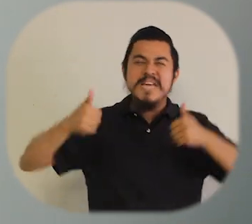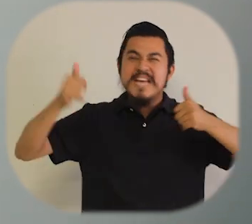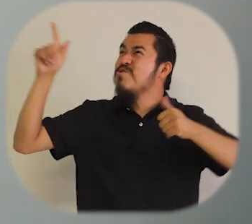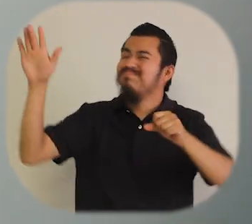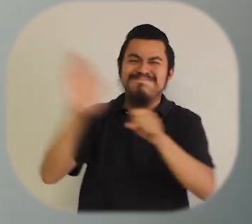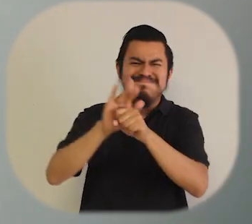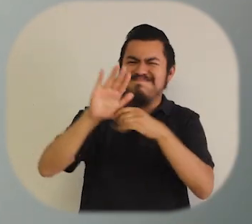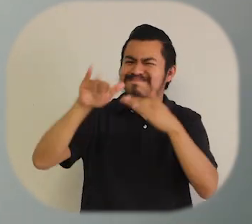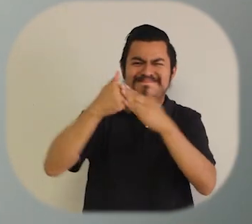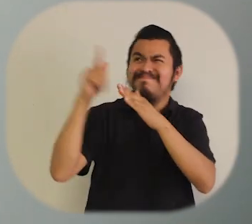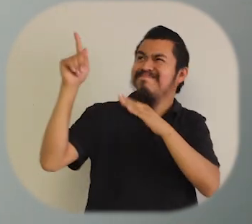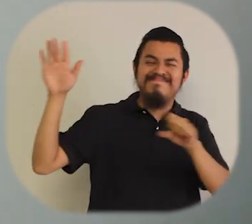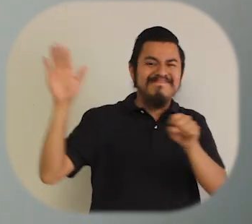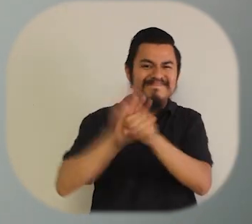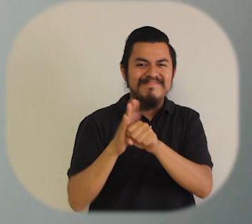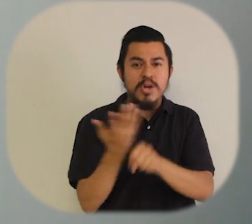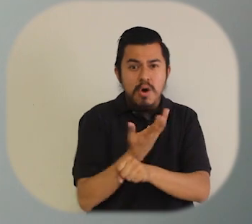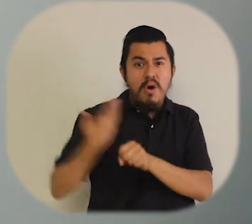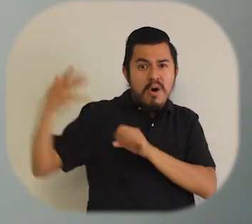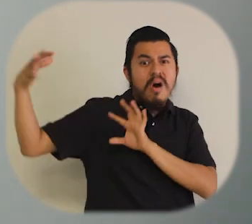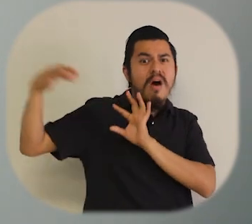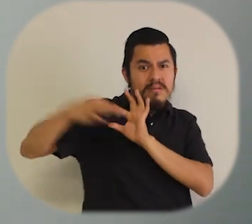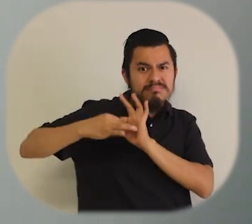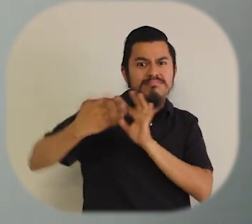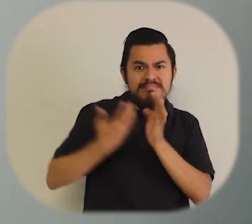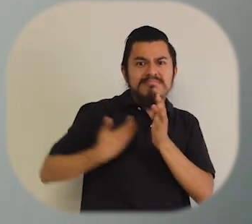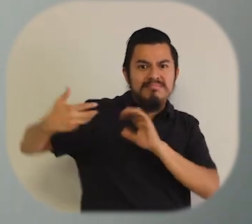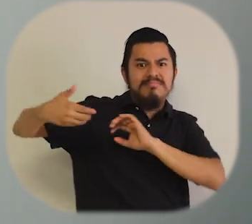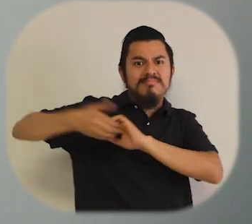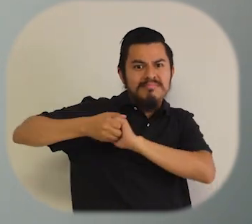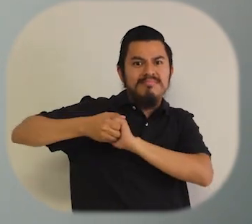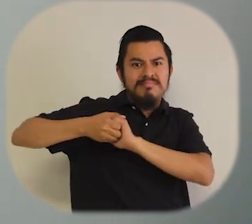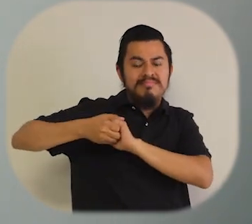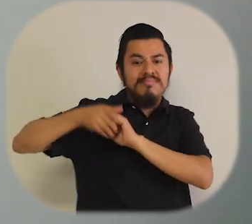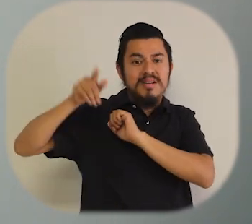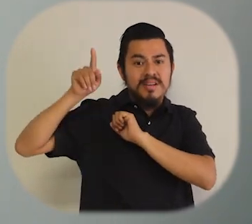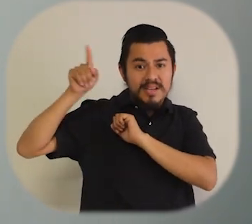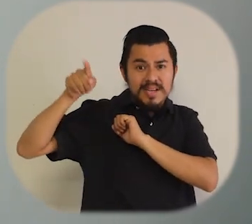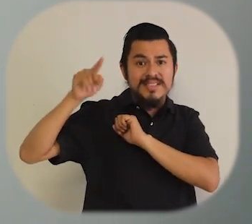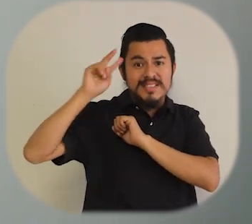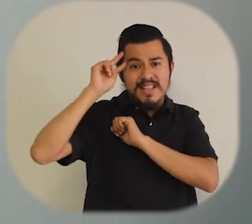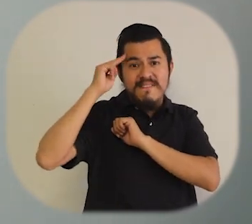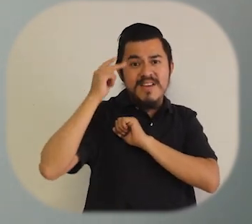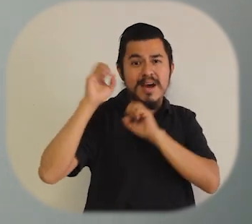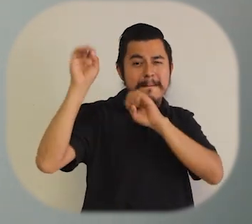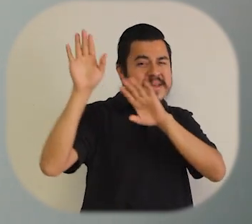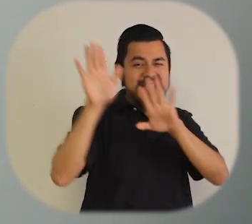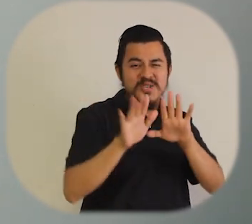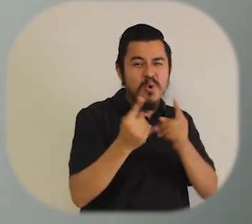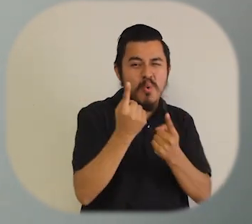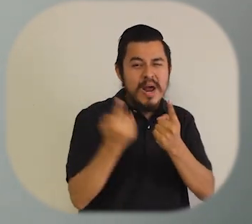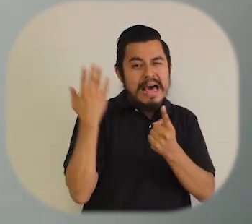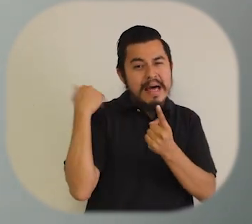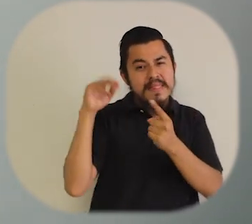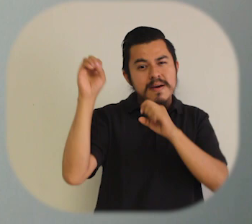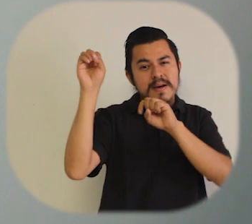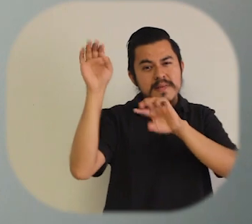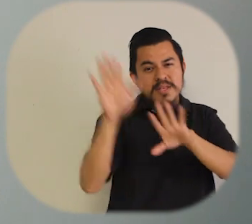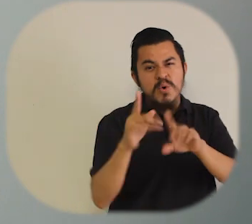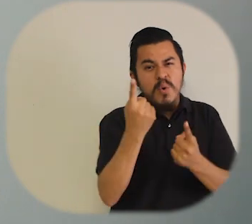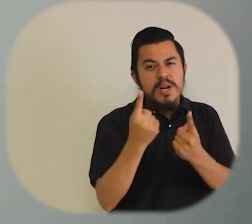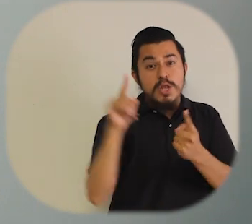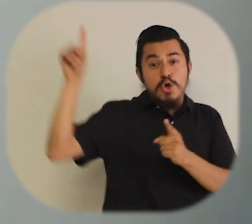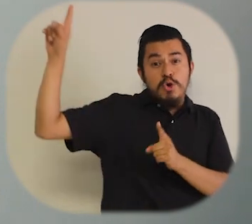es el todo en todo. Estamos conectados con Él, que es todo en todo. Esa es la mayor bendición que el hombre